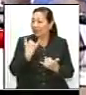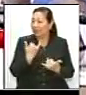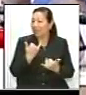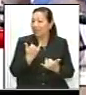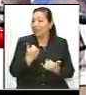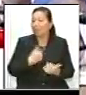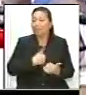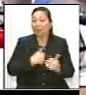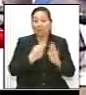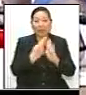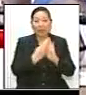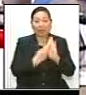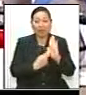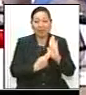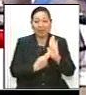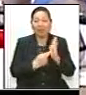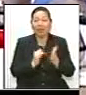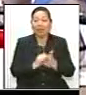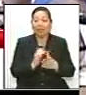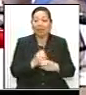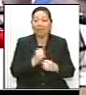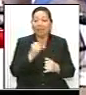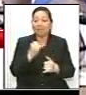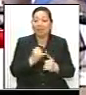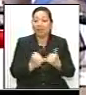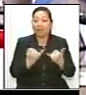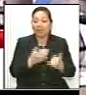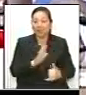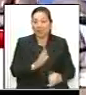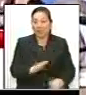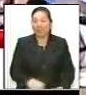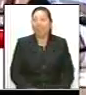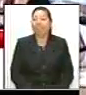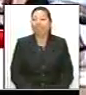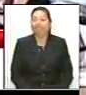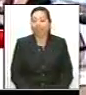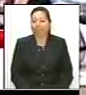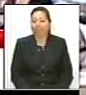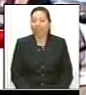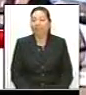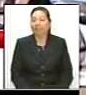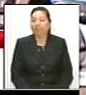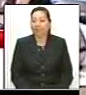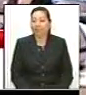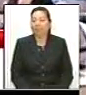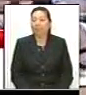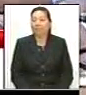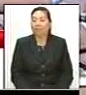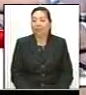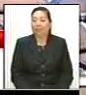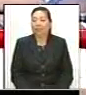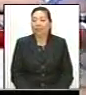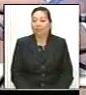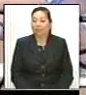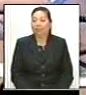nuestro propio reglamento se dice que el que tome esa decisión final es usted, señor presidente. Congresista Choquehuanca,